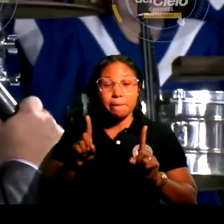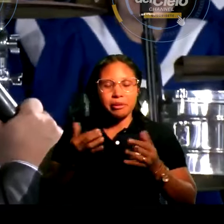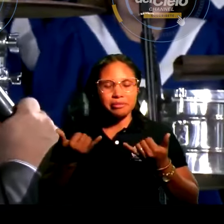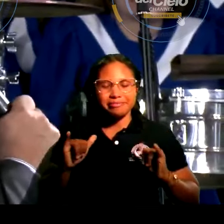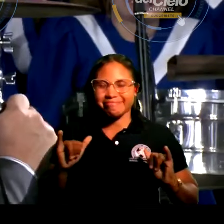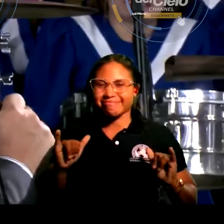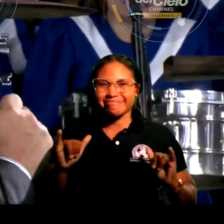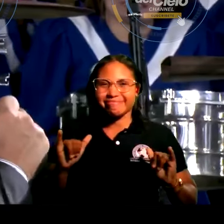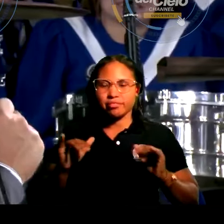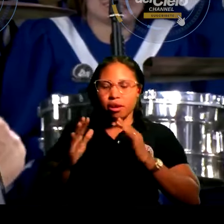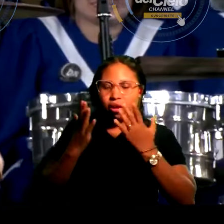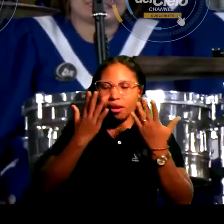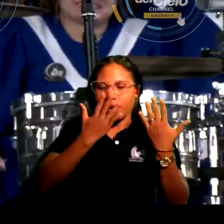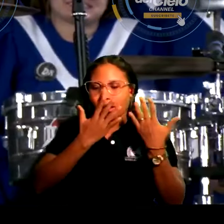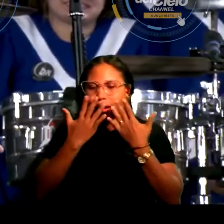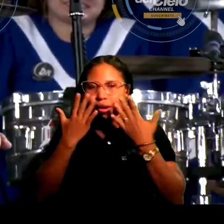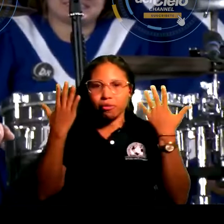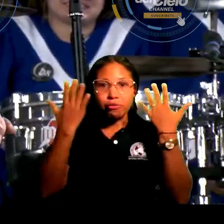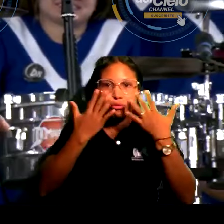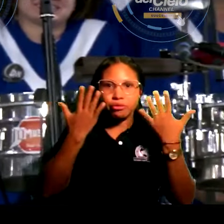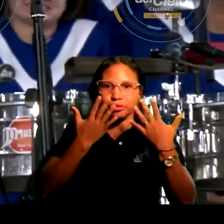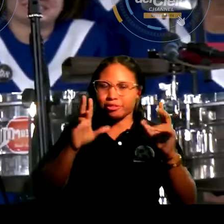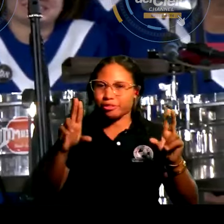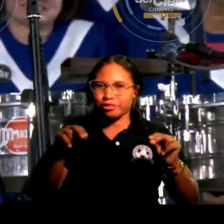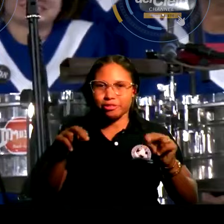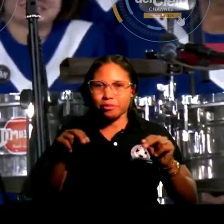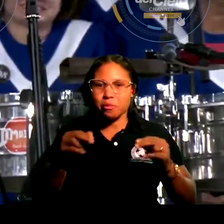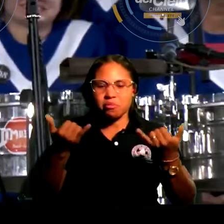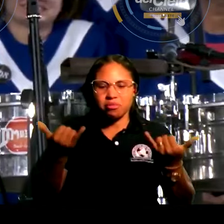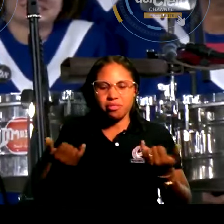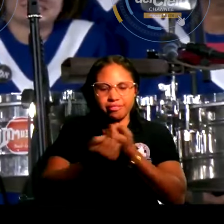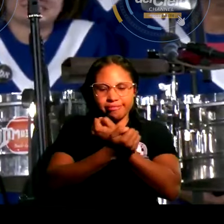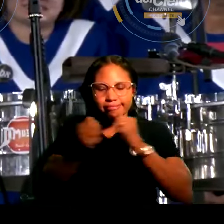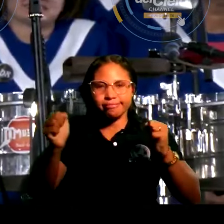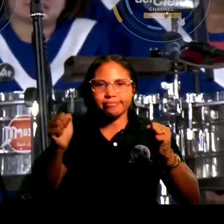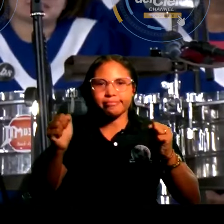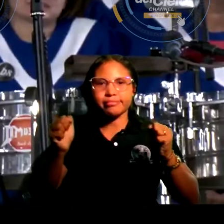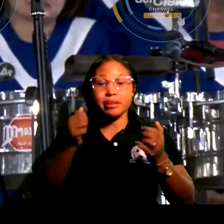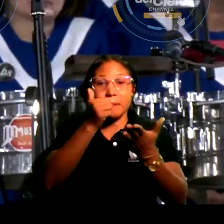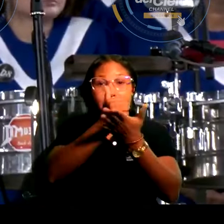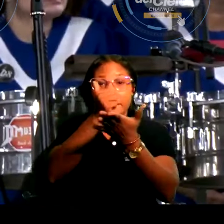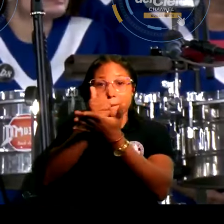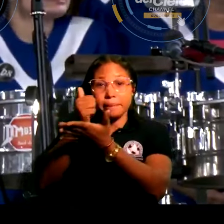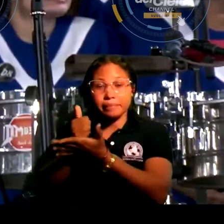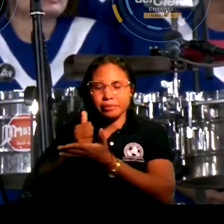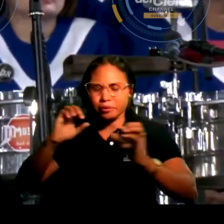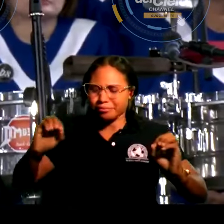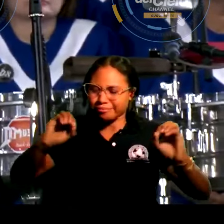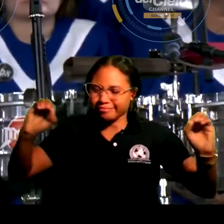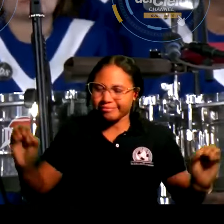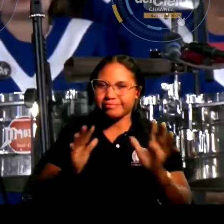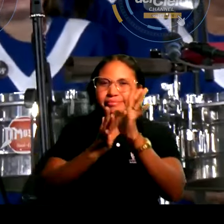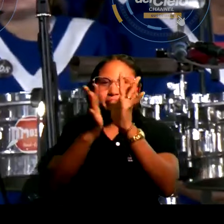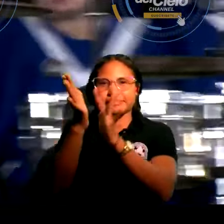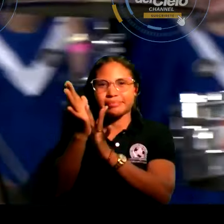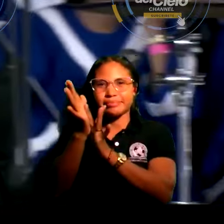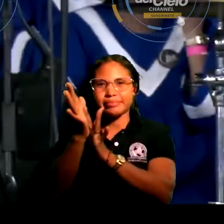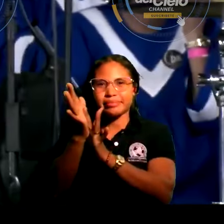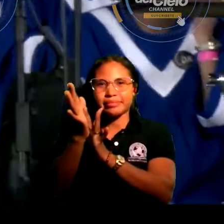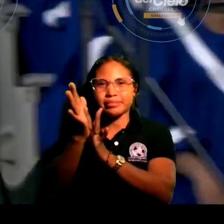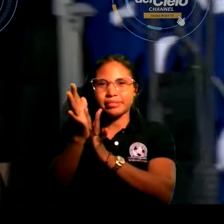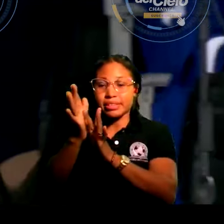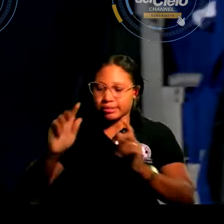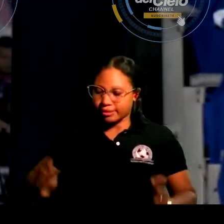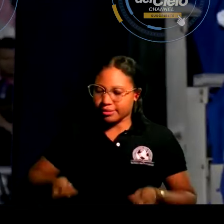nos mueve, porque somos libres. Amén. Gloria al Señor. Ser salvo es